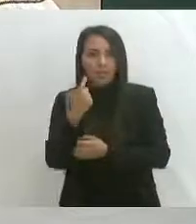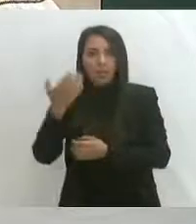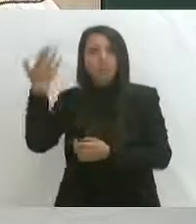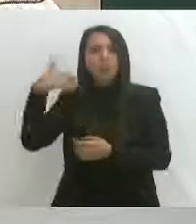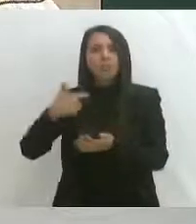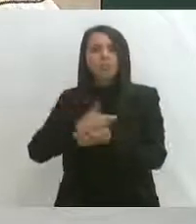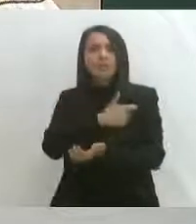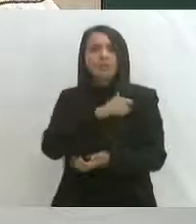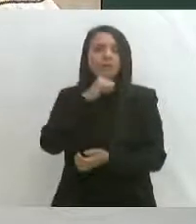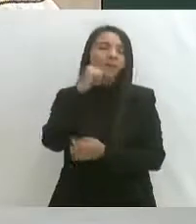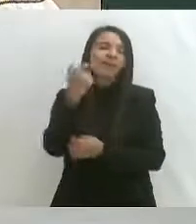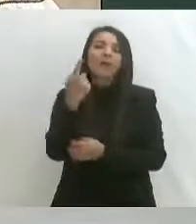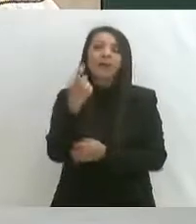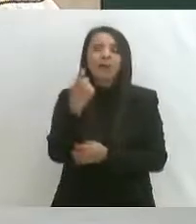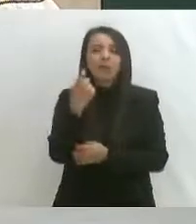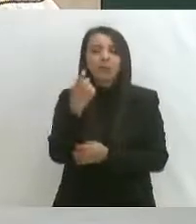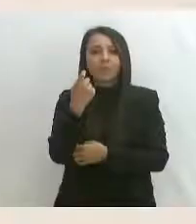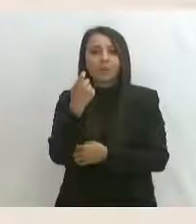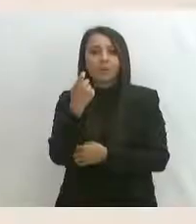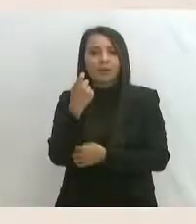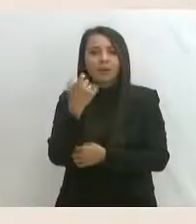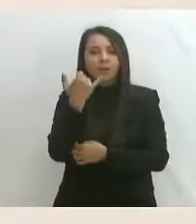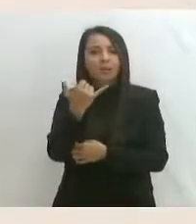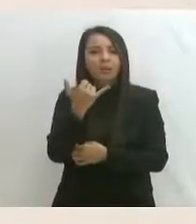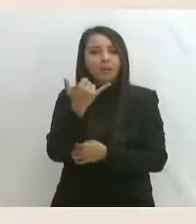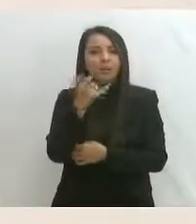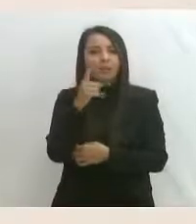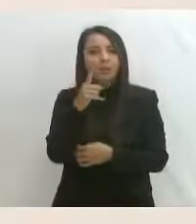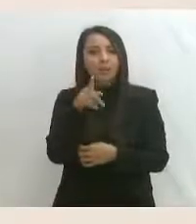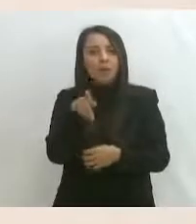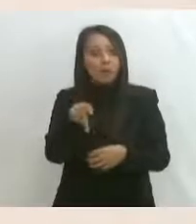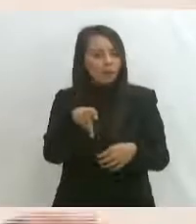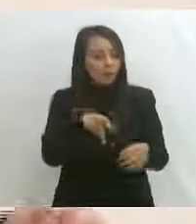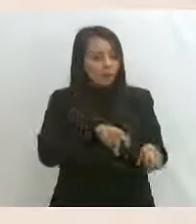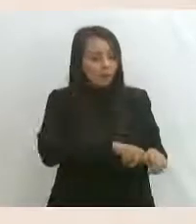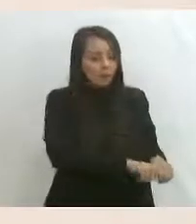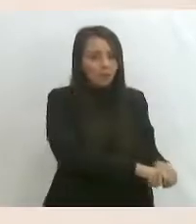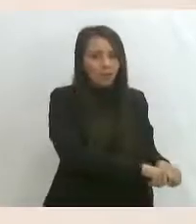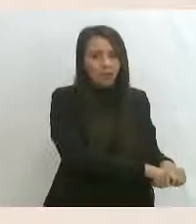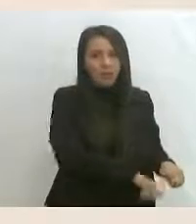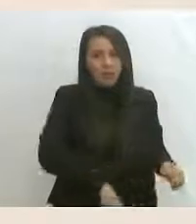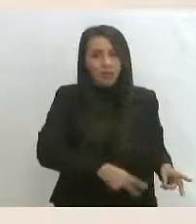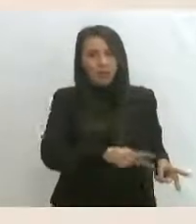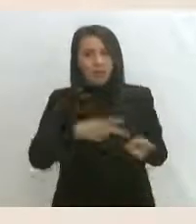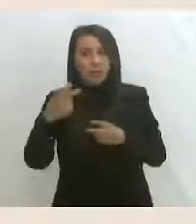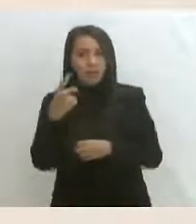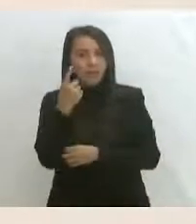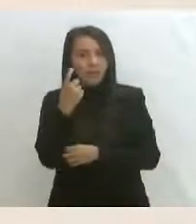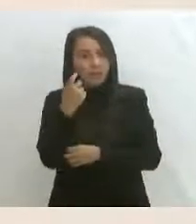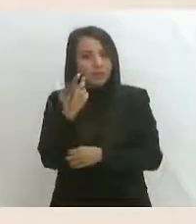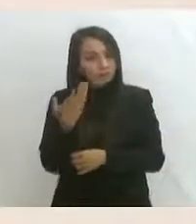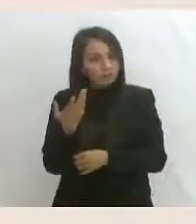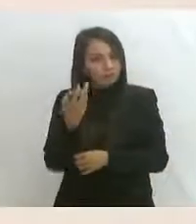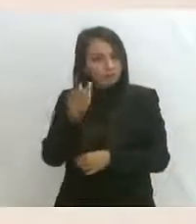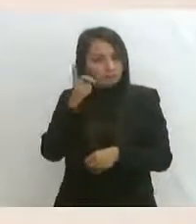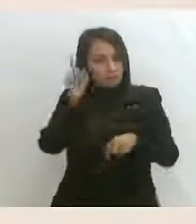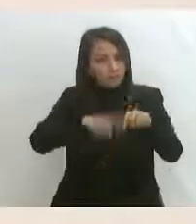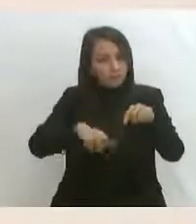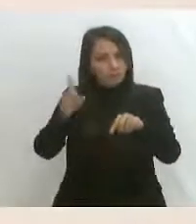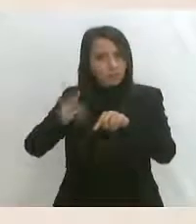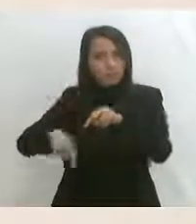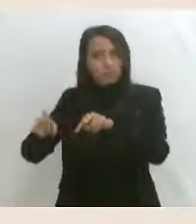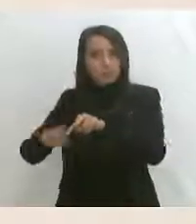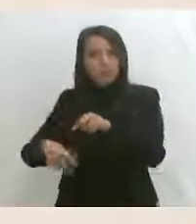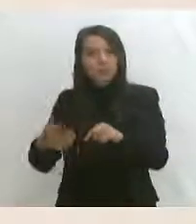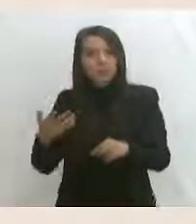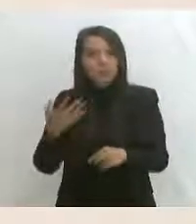quienes tenían tomas clandestinas, es algo que tiene que ver con